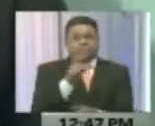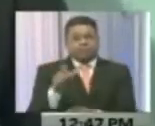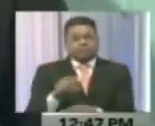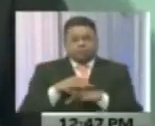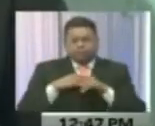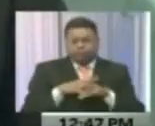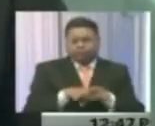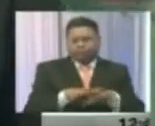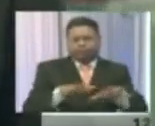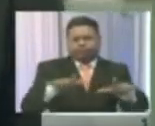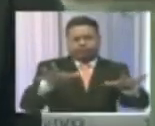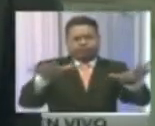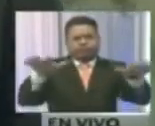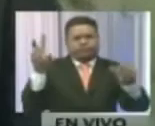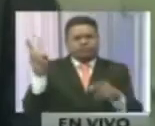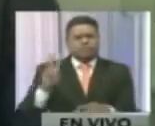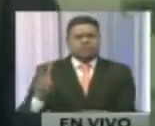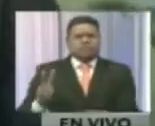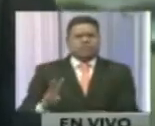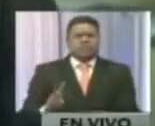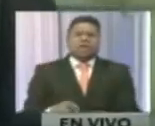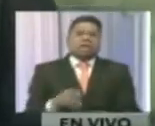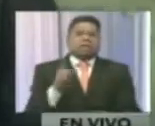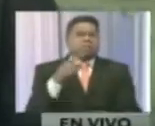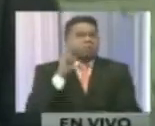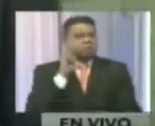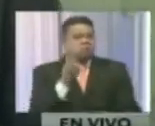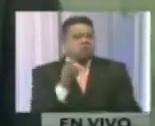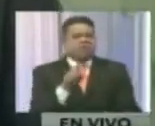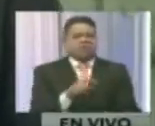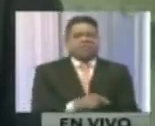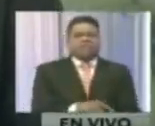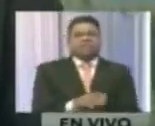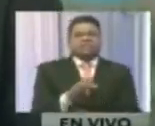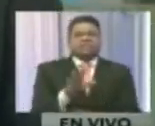nacional. Más de 100 espacios naturales también servirán para la recreación de todas y todos.